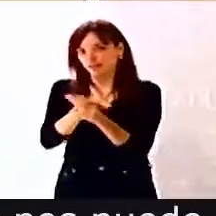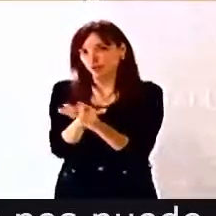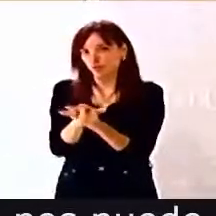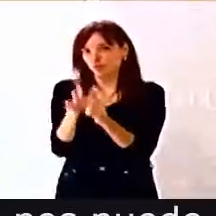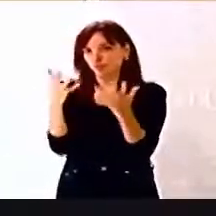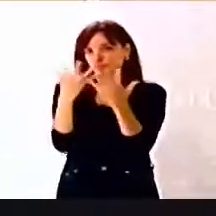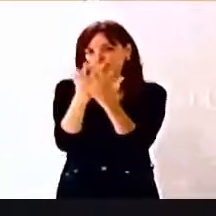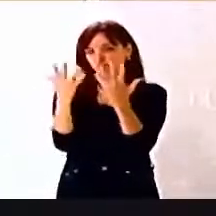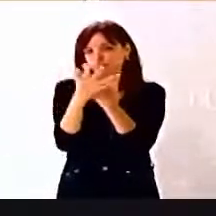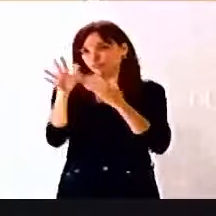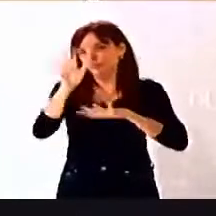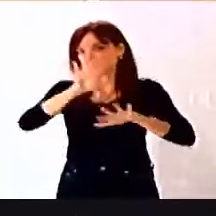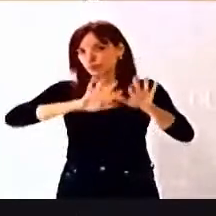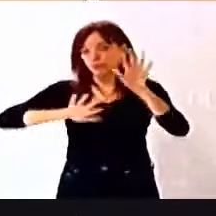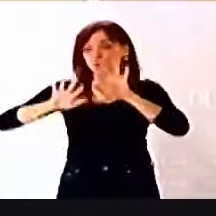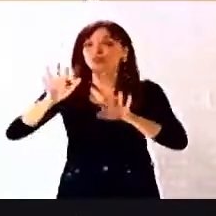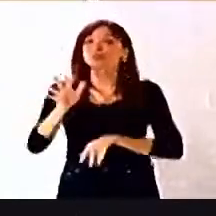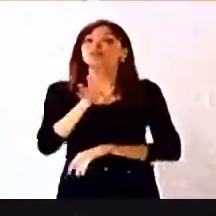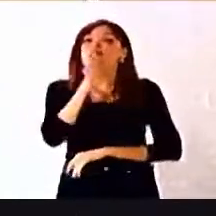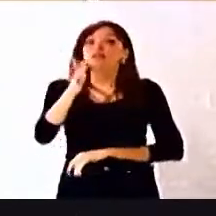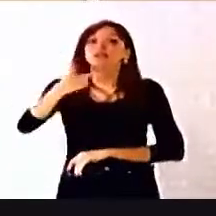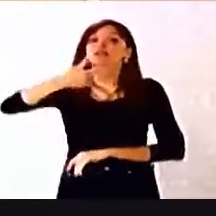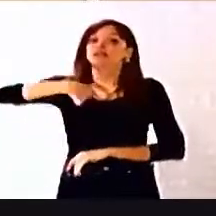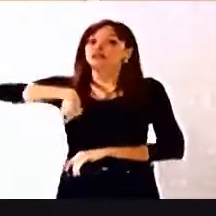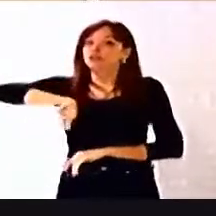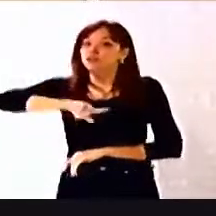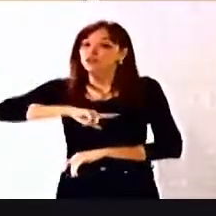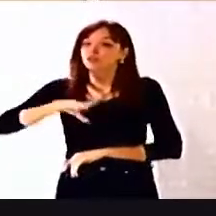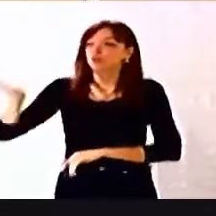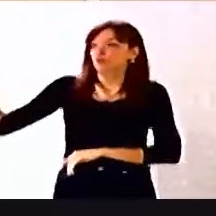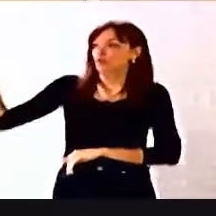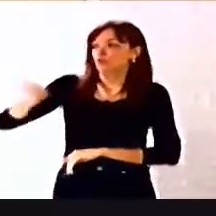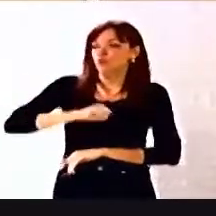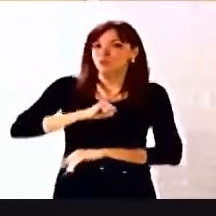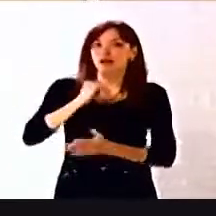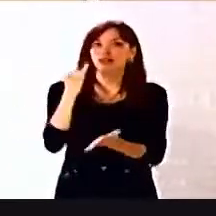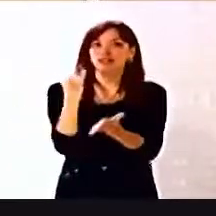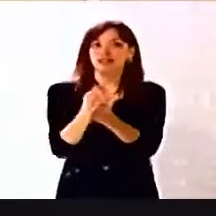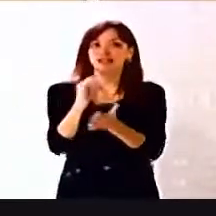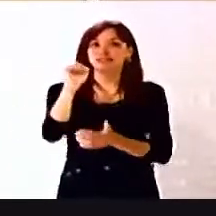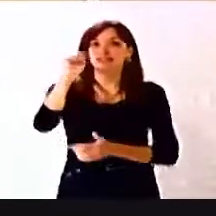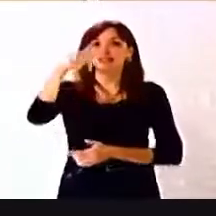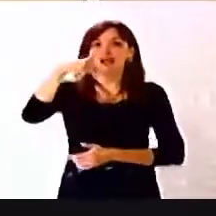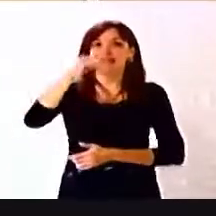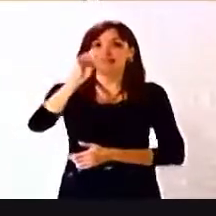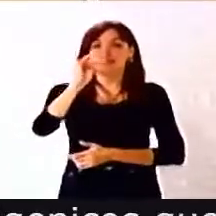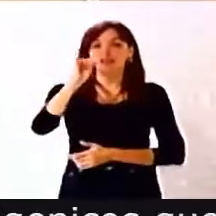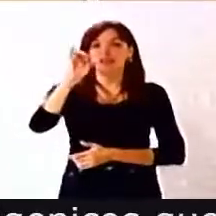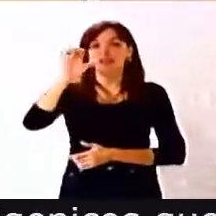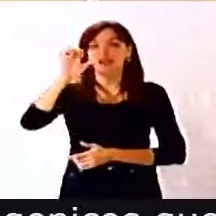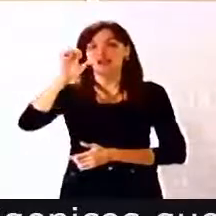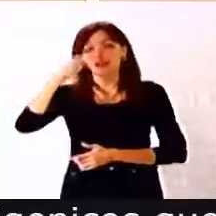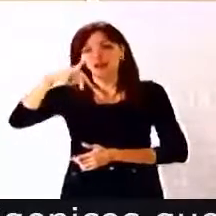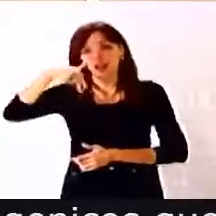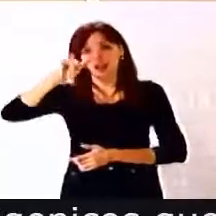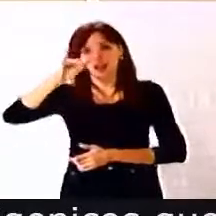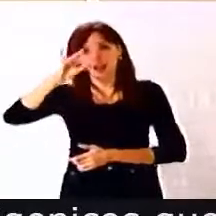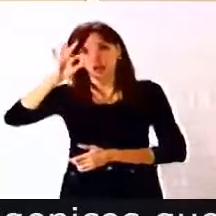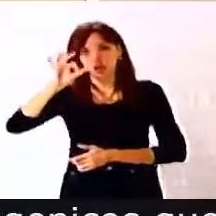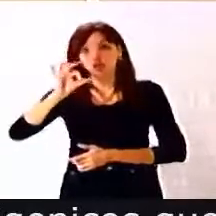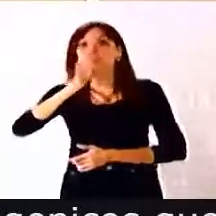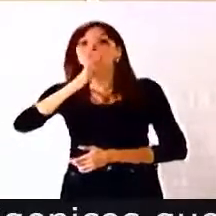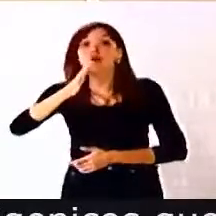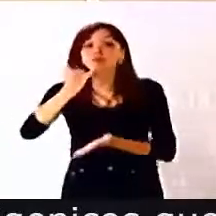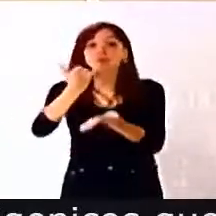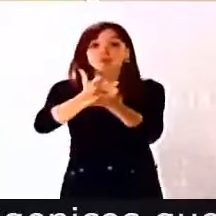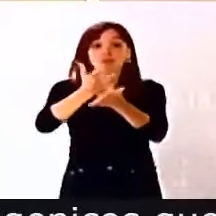Entonces, por eso nos hemos dotado de los test antigénicos, que son unos test que en 15 minutos te resuelven la